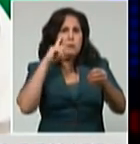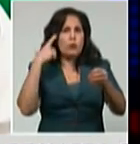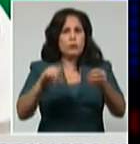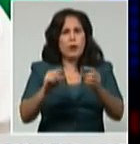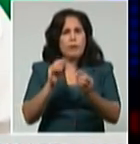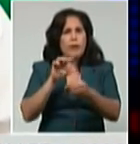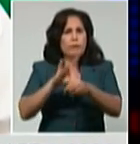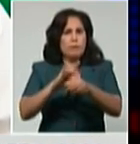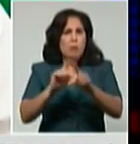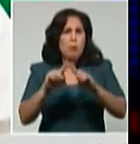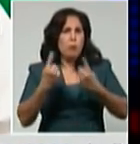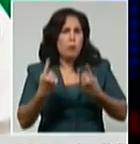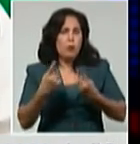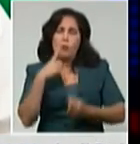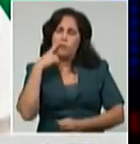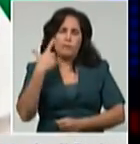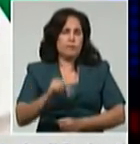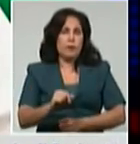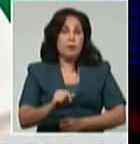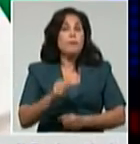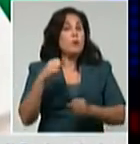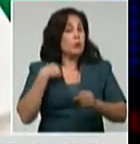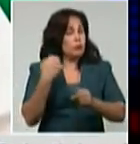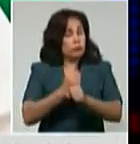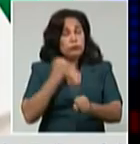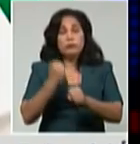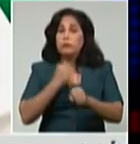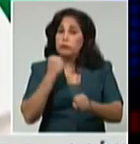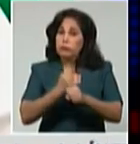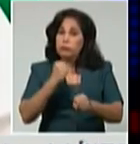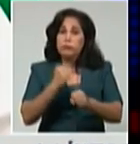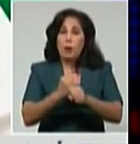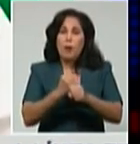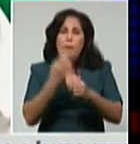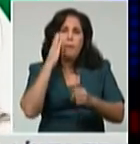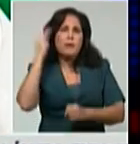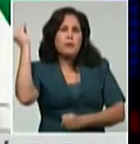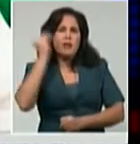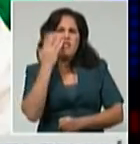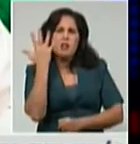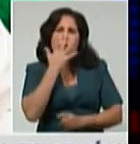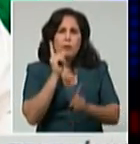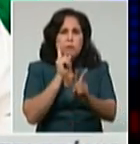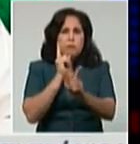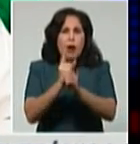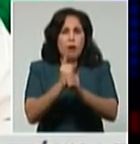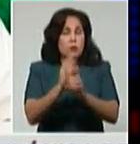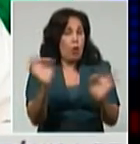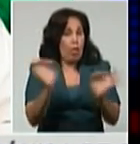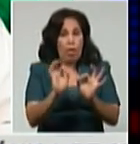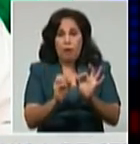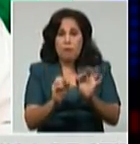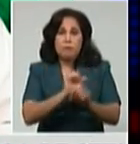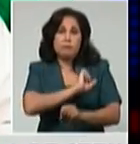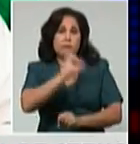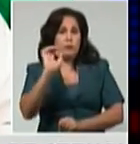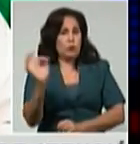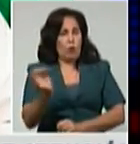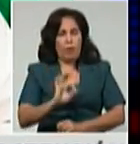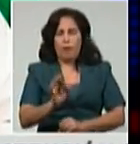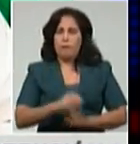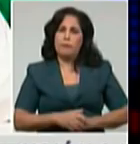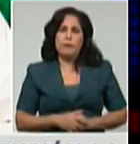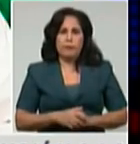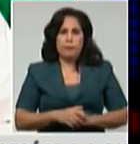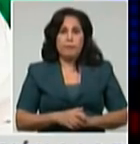de infección. Se trabaja para identificarla, pero realmente no se pudo identificar. Y